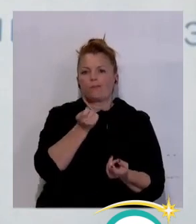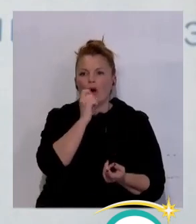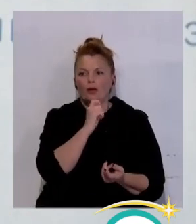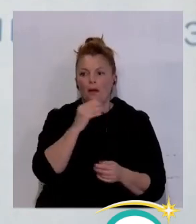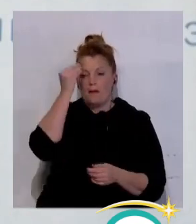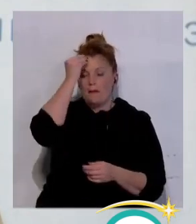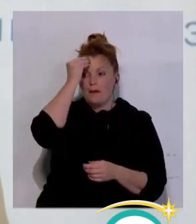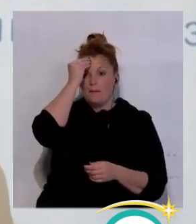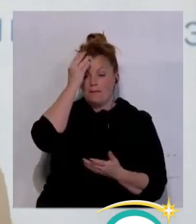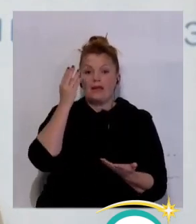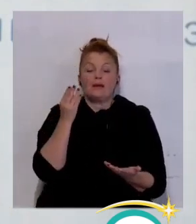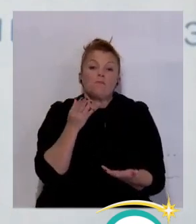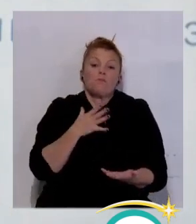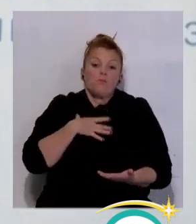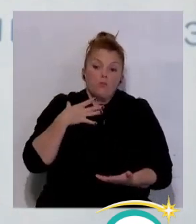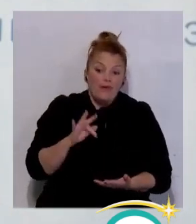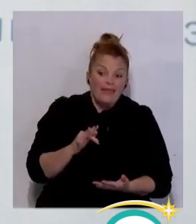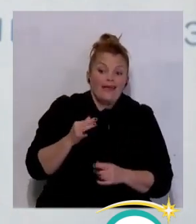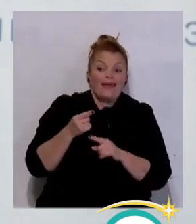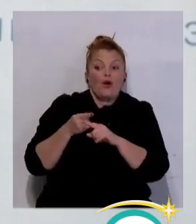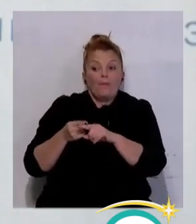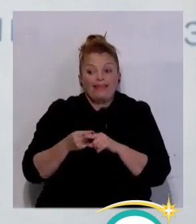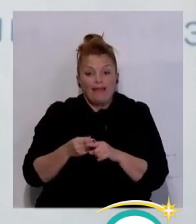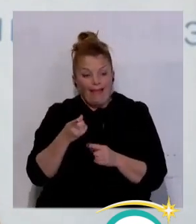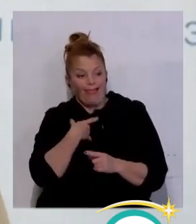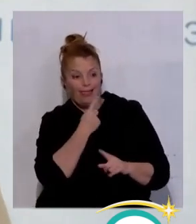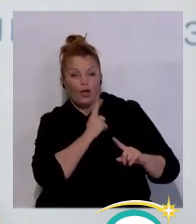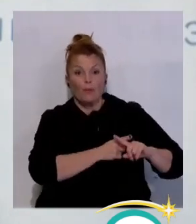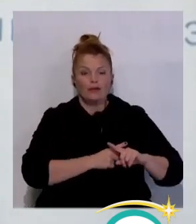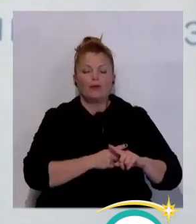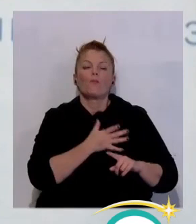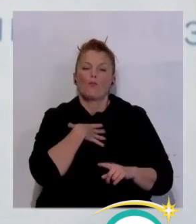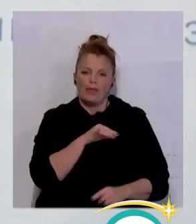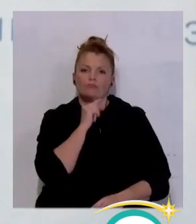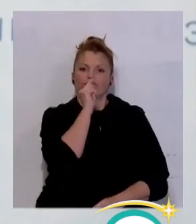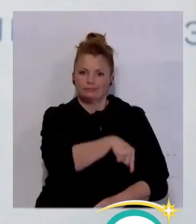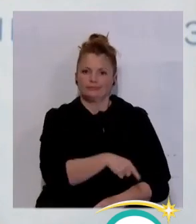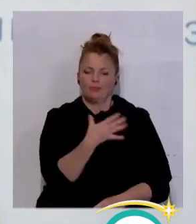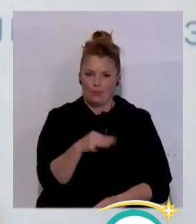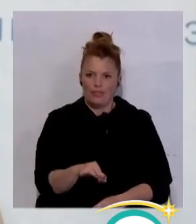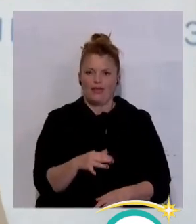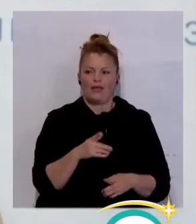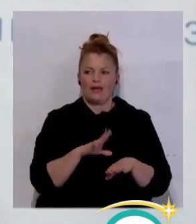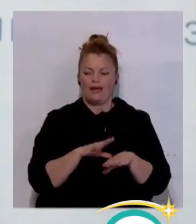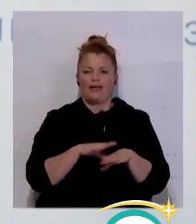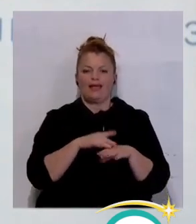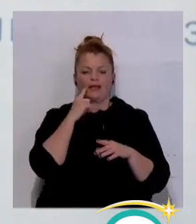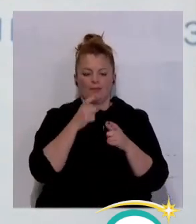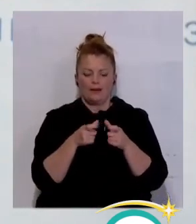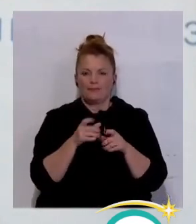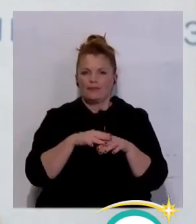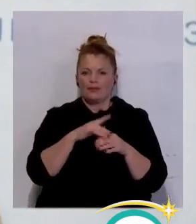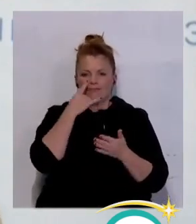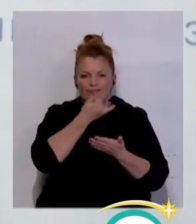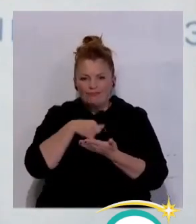que puede no compartirse, pues se puede contagiar, o bien compartir los aparatos para fumar, la heroína